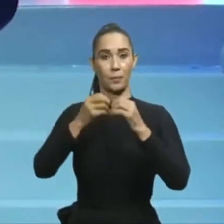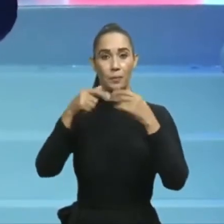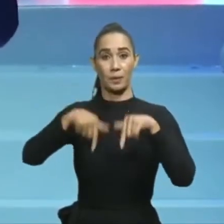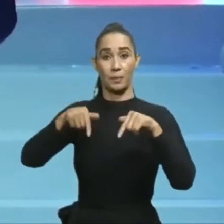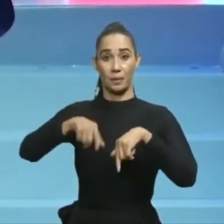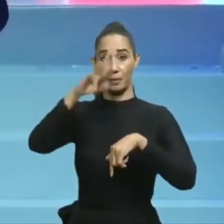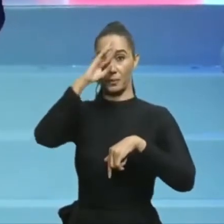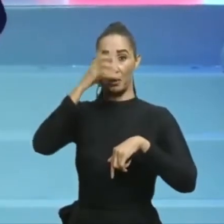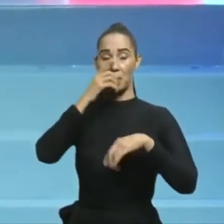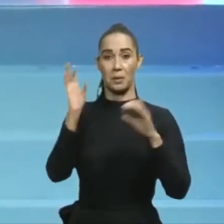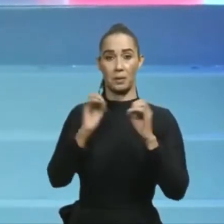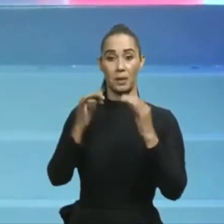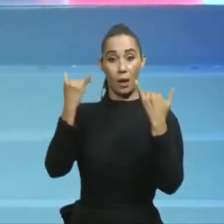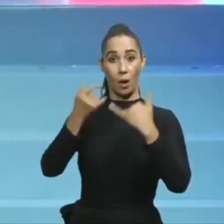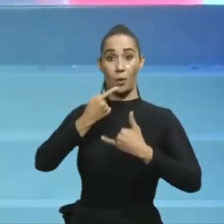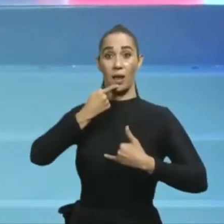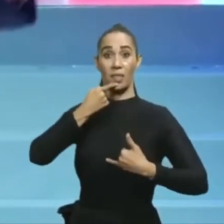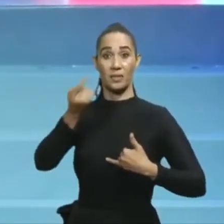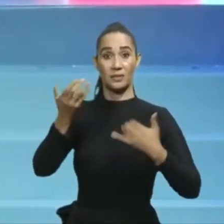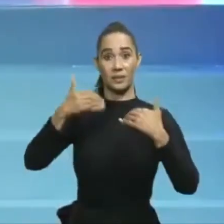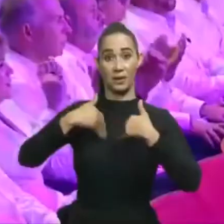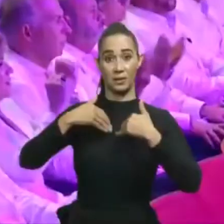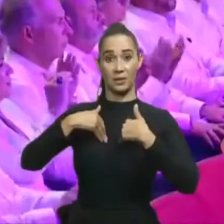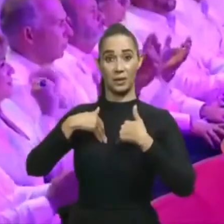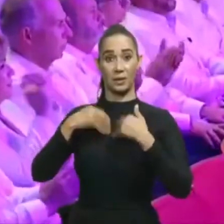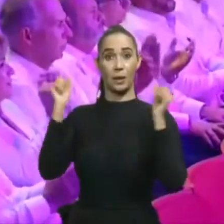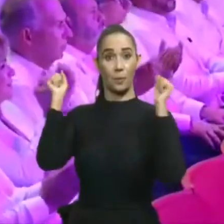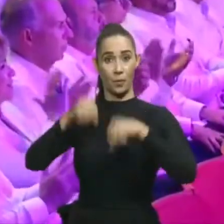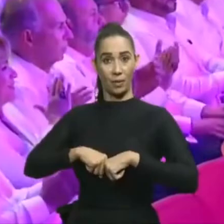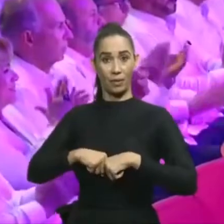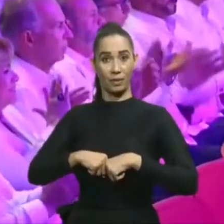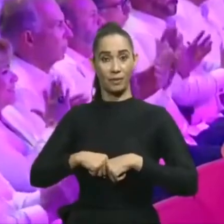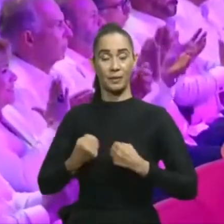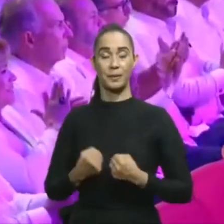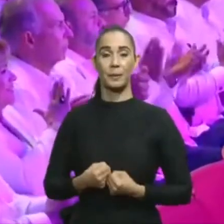de nuestro país y ahora dicen tener todas las soluciones